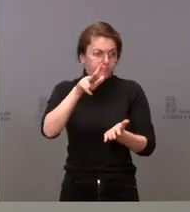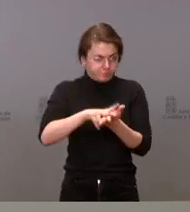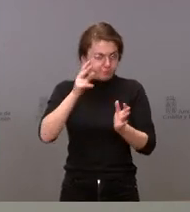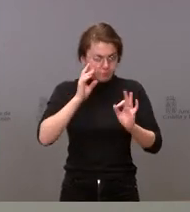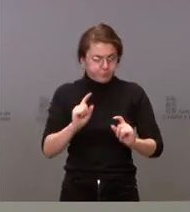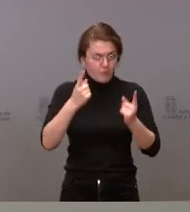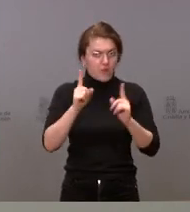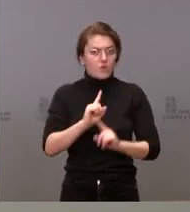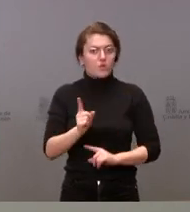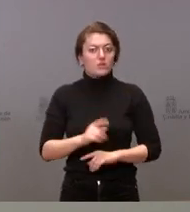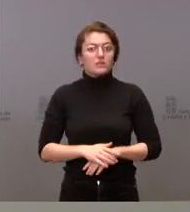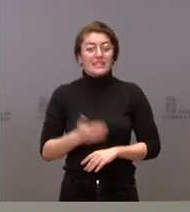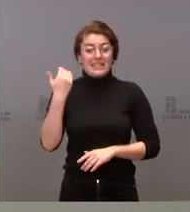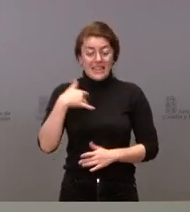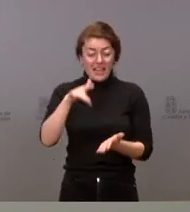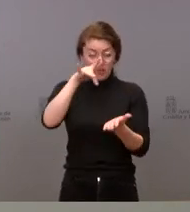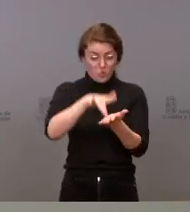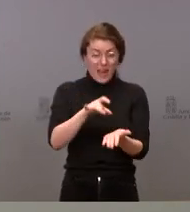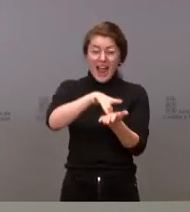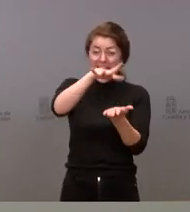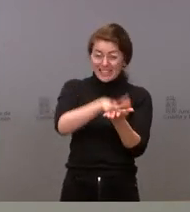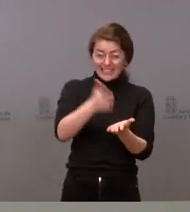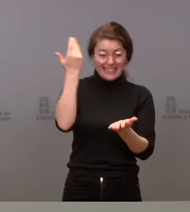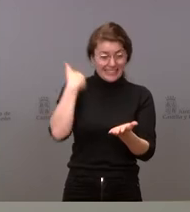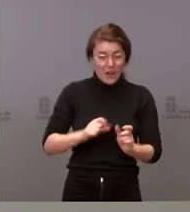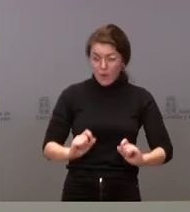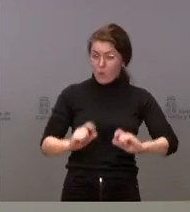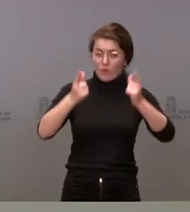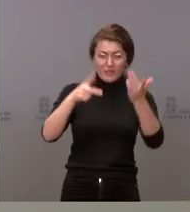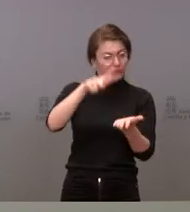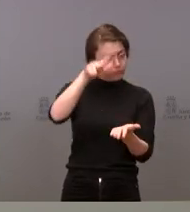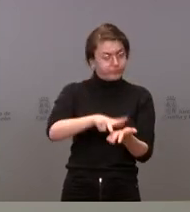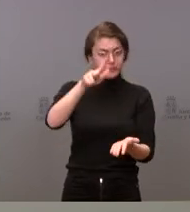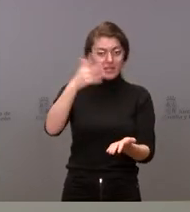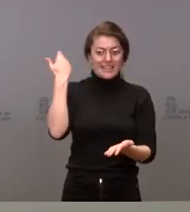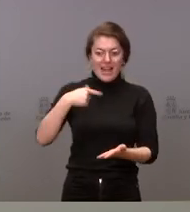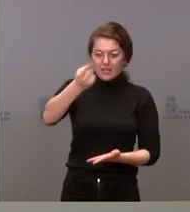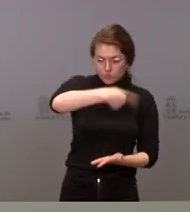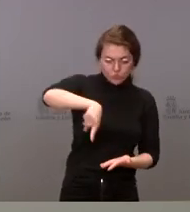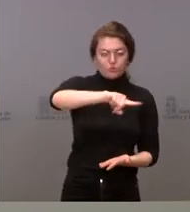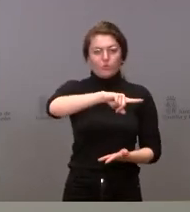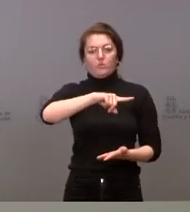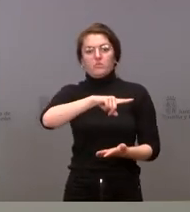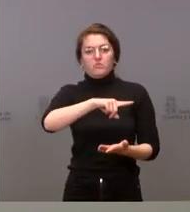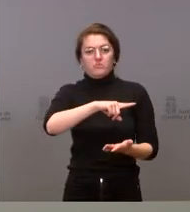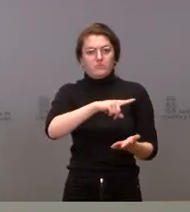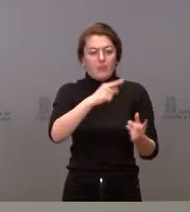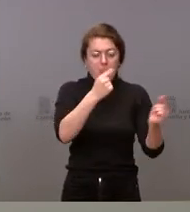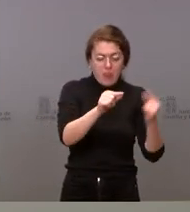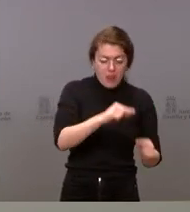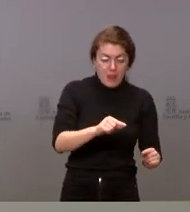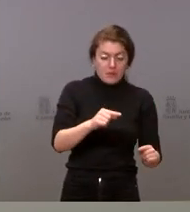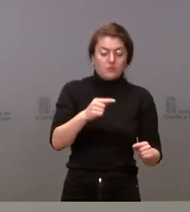supuesto en cuanto ese acta está consolidada y todo el mundo haya puesto las pegas o no que quieran tener no tendré ningún inconveniente